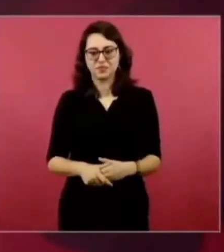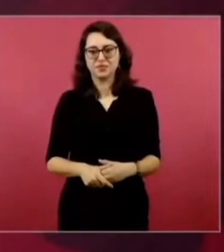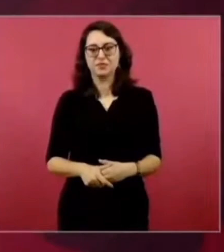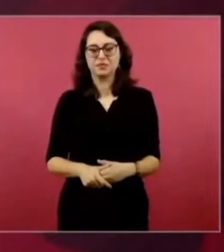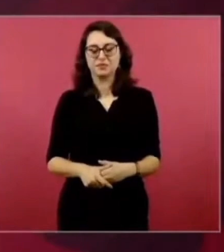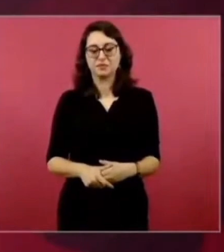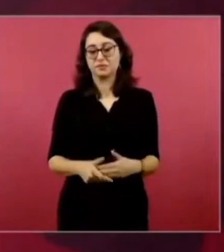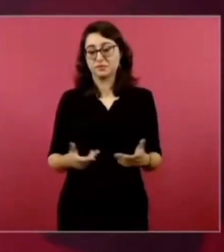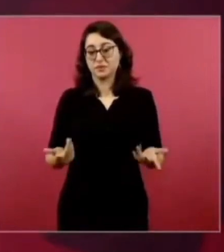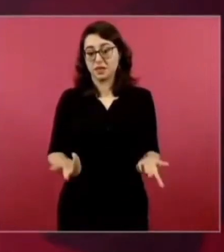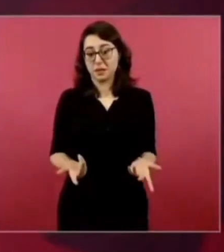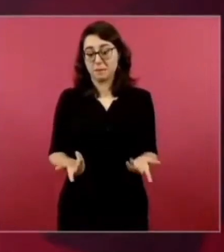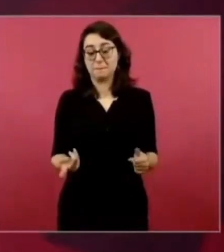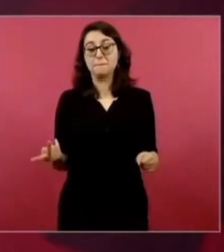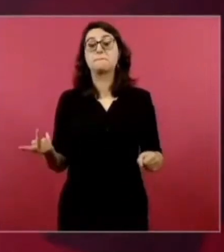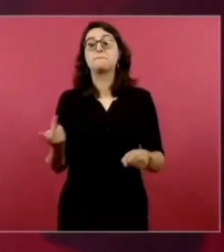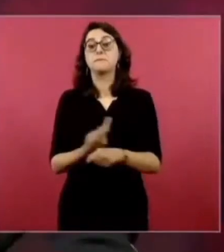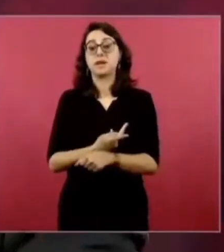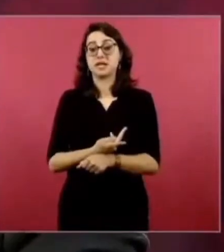se pensaba